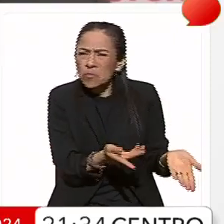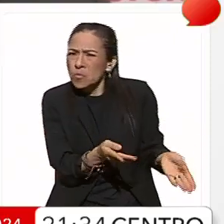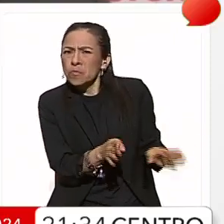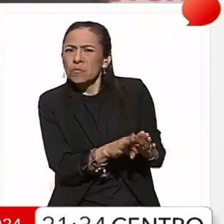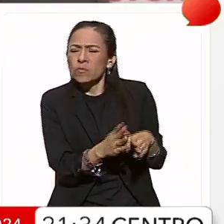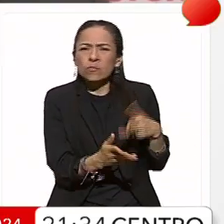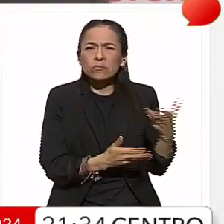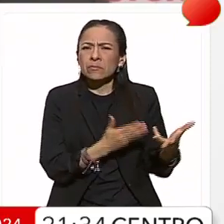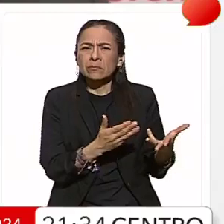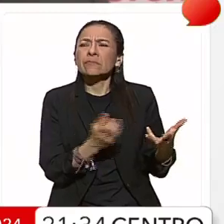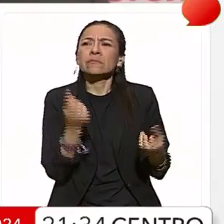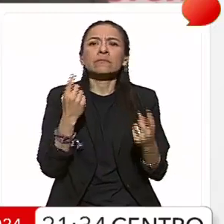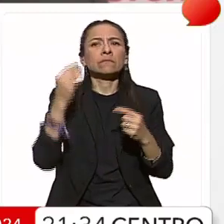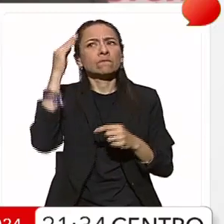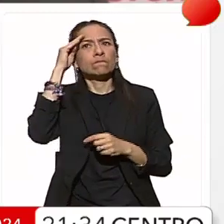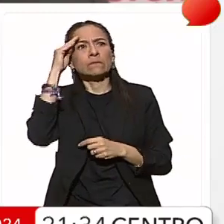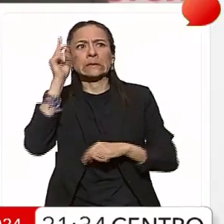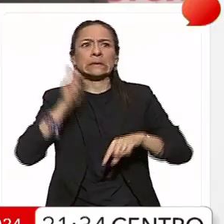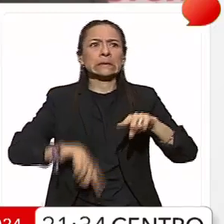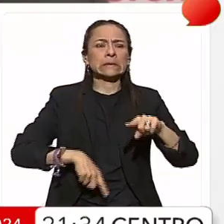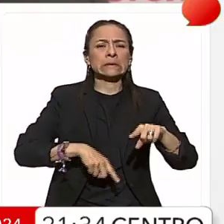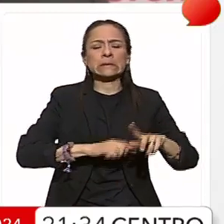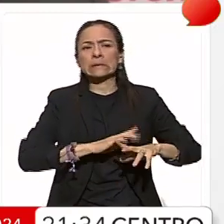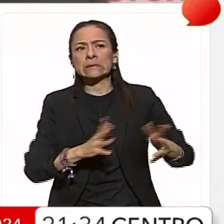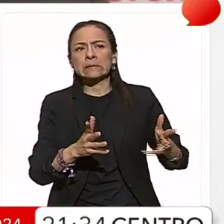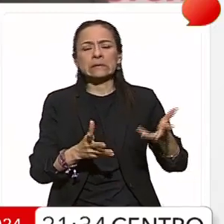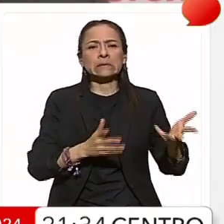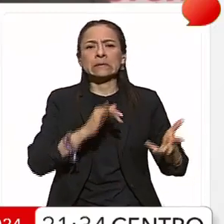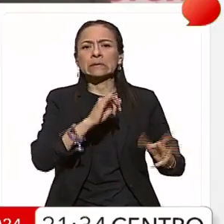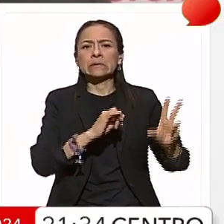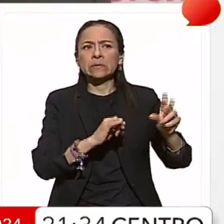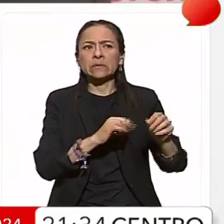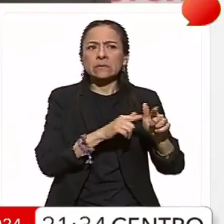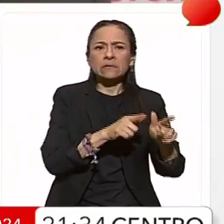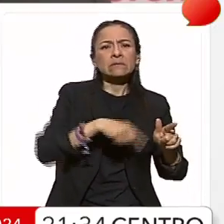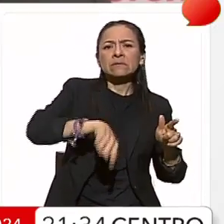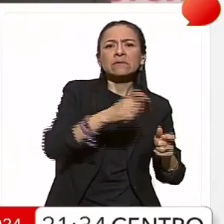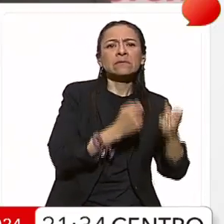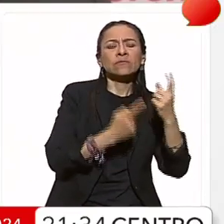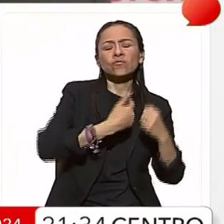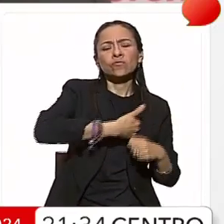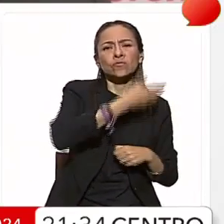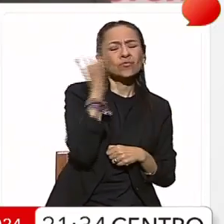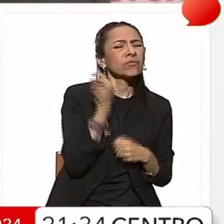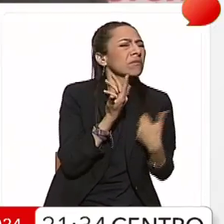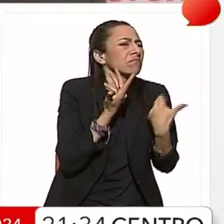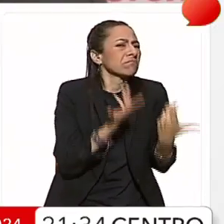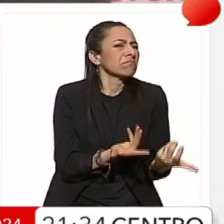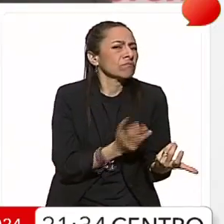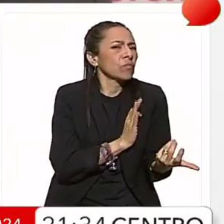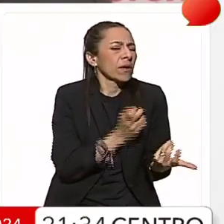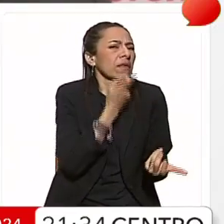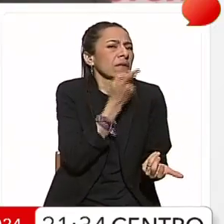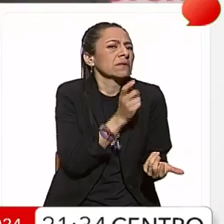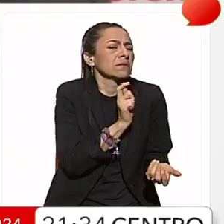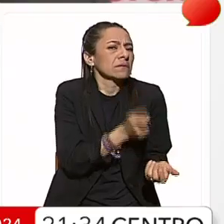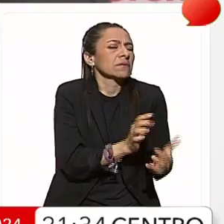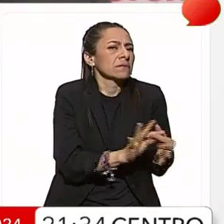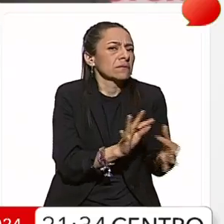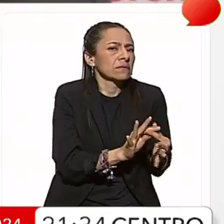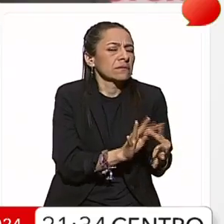que se plantean en la discusión pública, diputado? Bueno, el INAI,